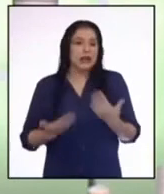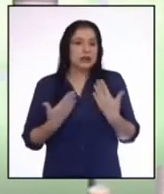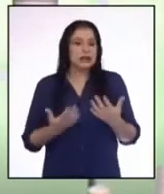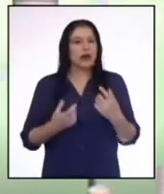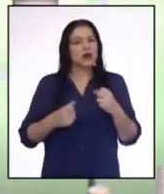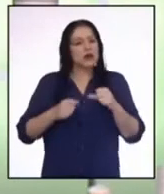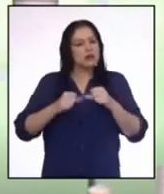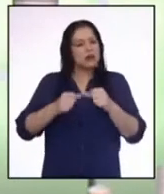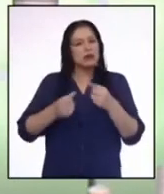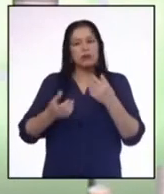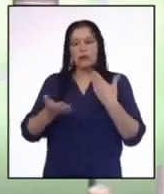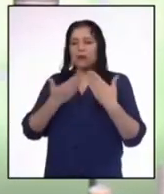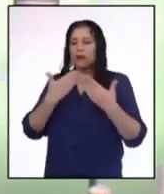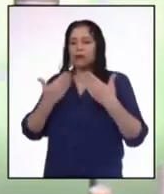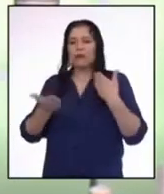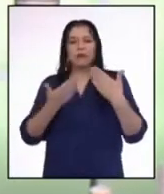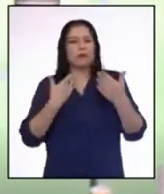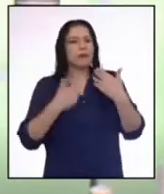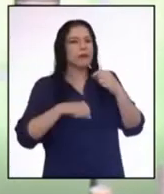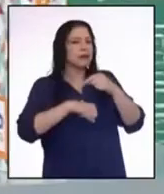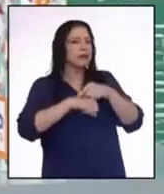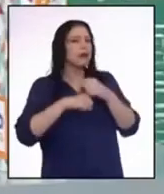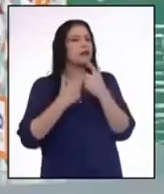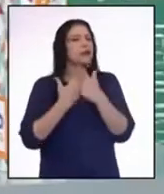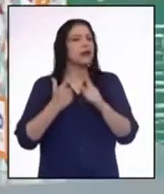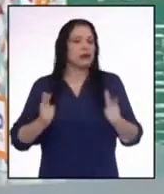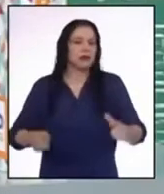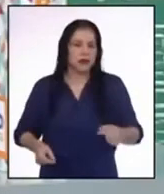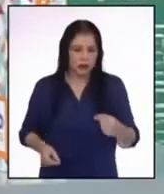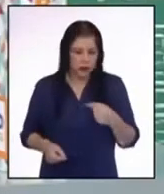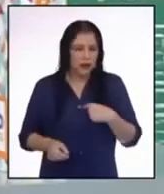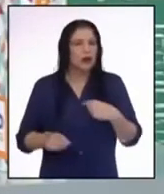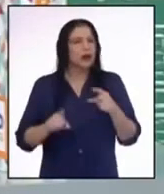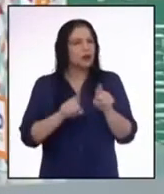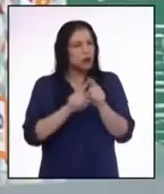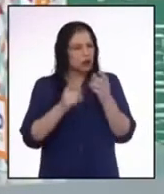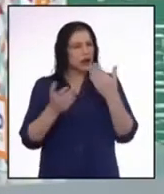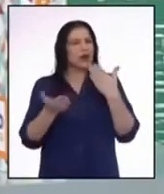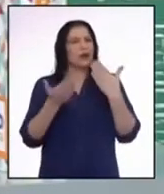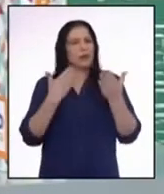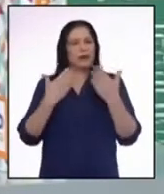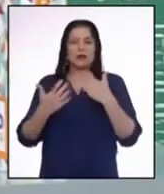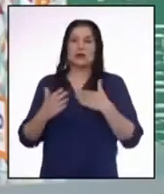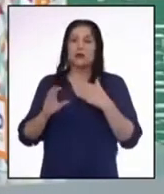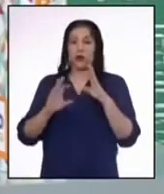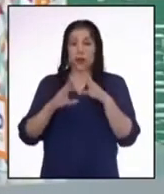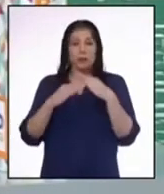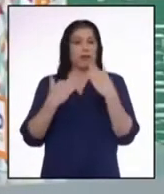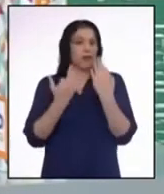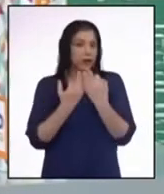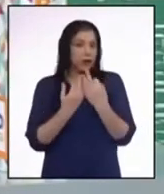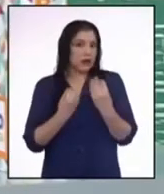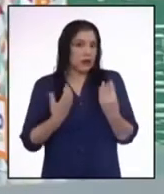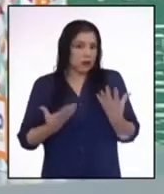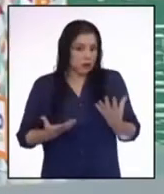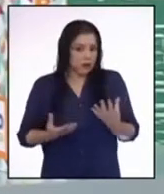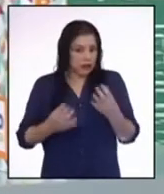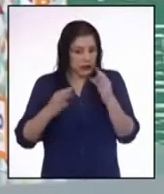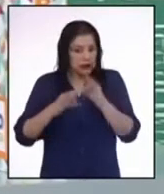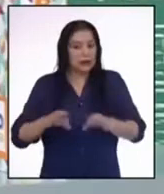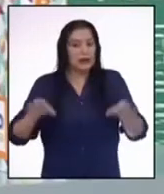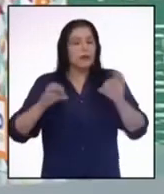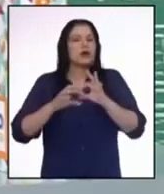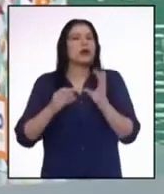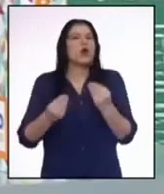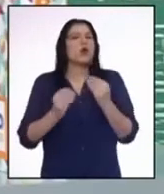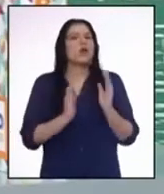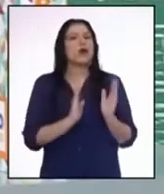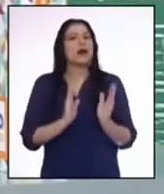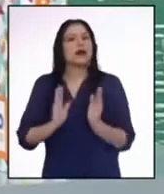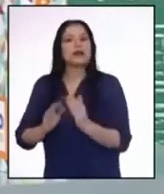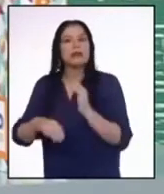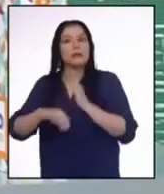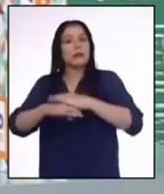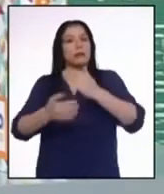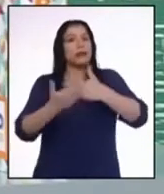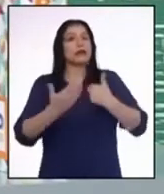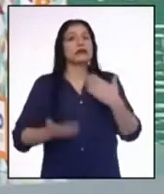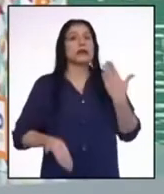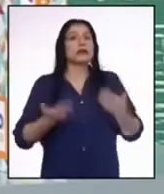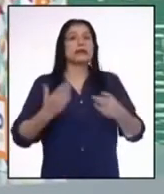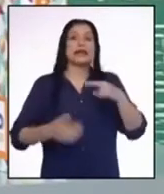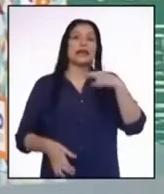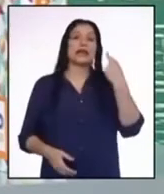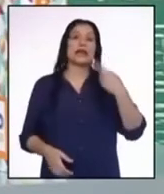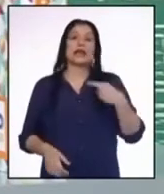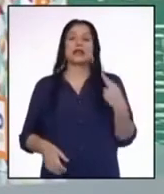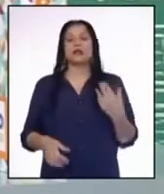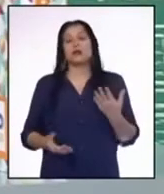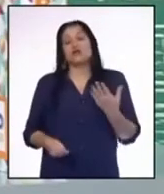venimos dialogando sobre eso en nuestros ratos libres. Yo también vengo conversando con mi familia, porque vale la pena saber cómo organizarnos y estar prevenidos ante los riesgos